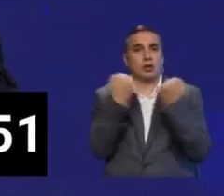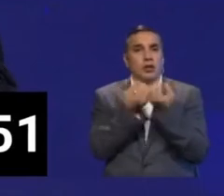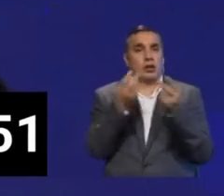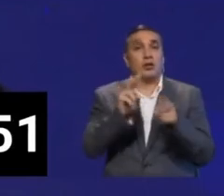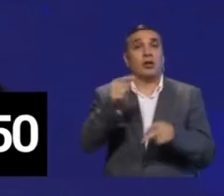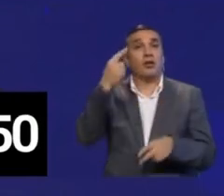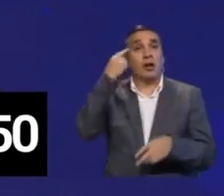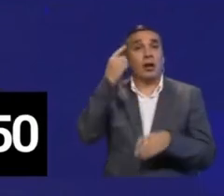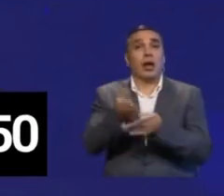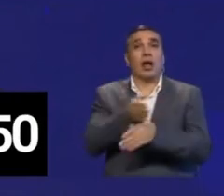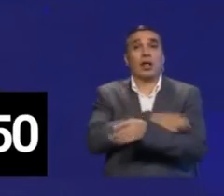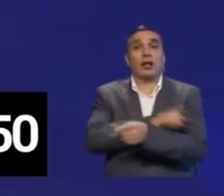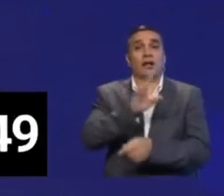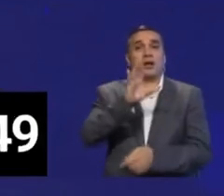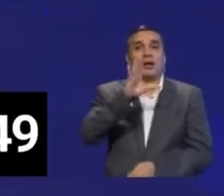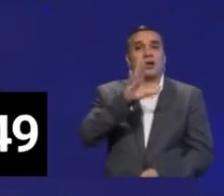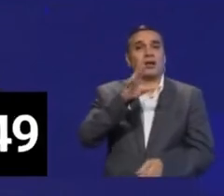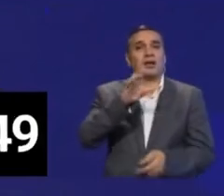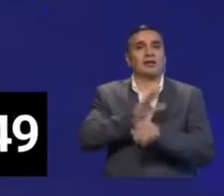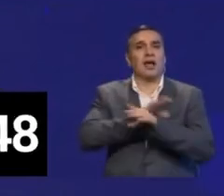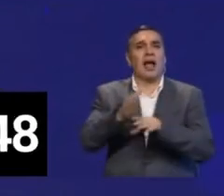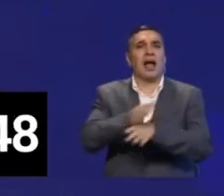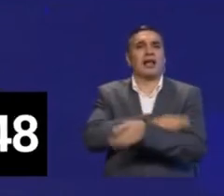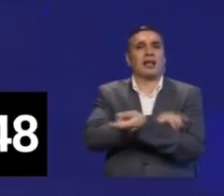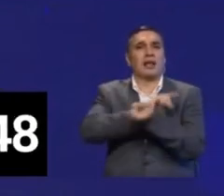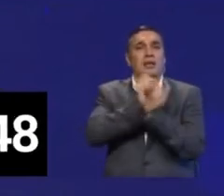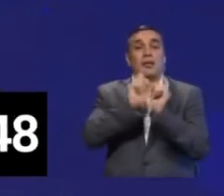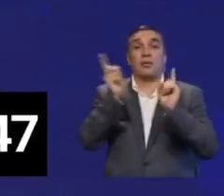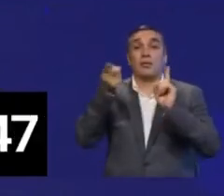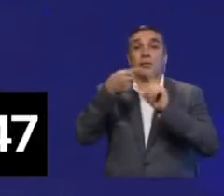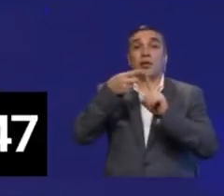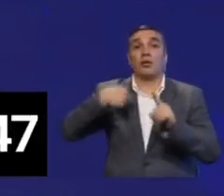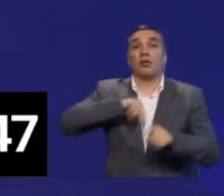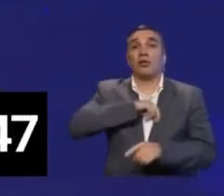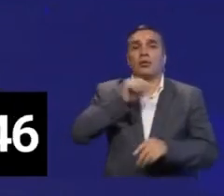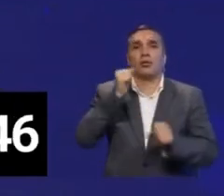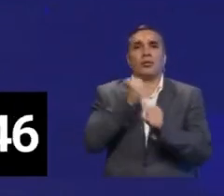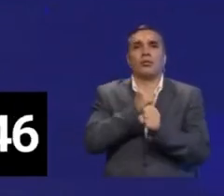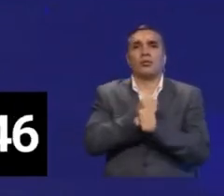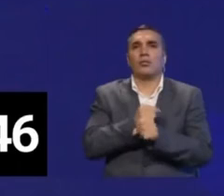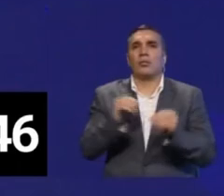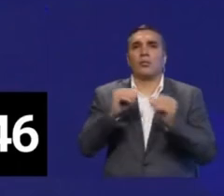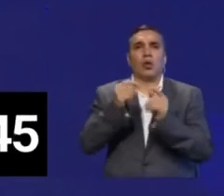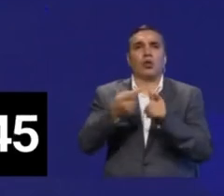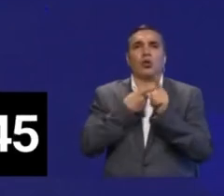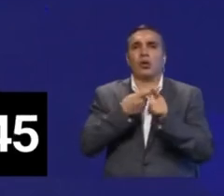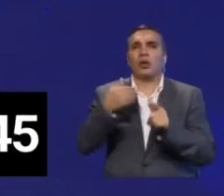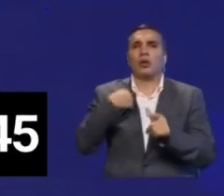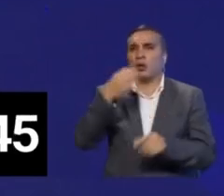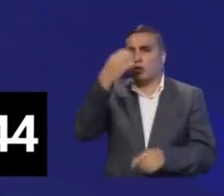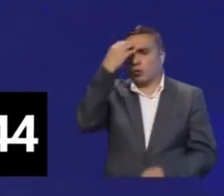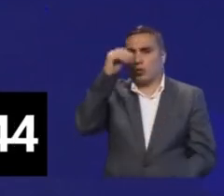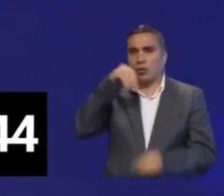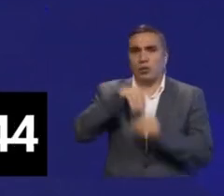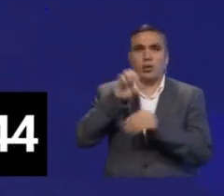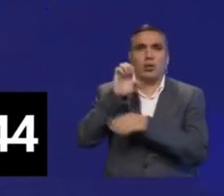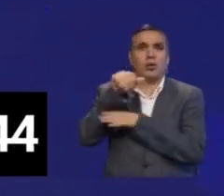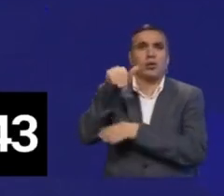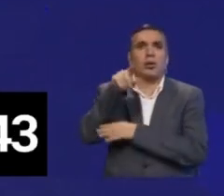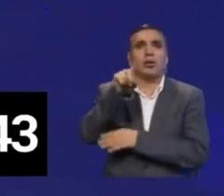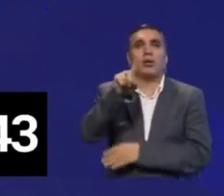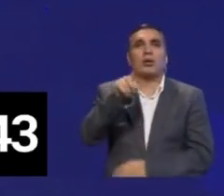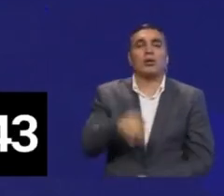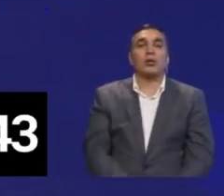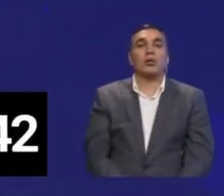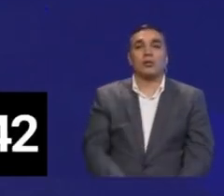gobierno transformador de nuestro país. En primer lugar, vamos a cubrir la brecha más urgente que tiene la educación ecuatoriana, que es la